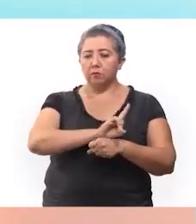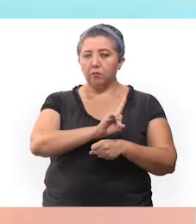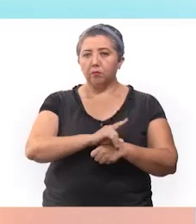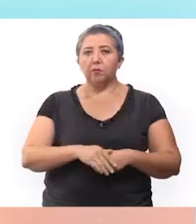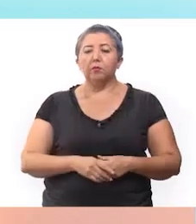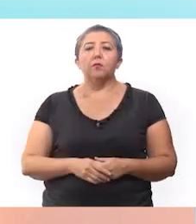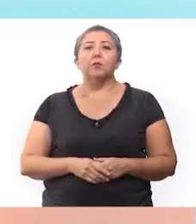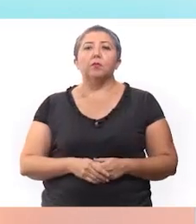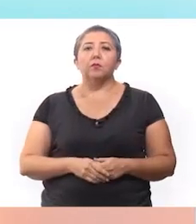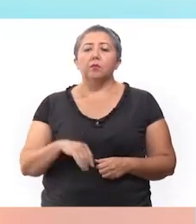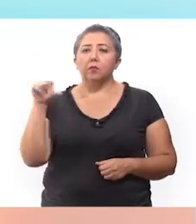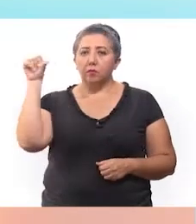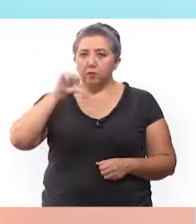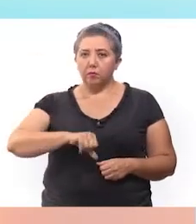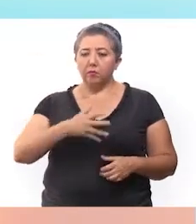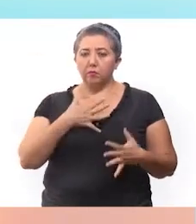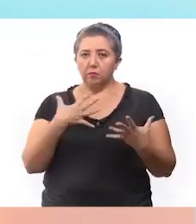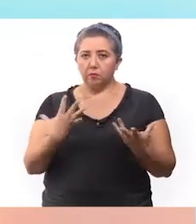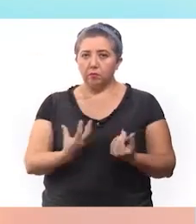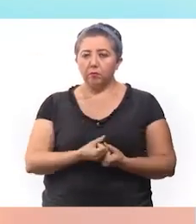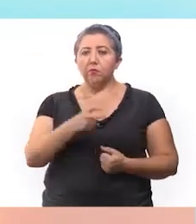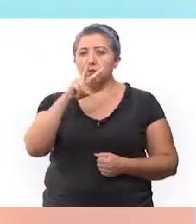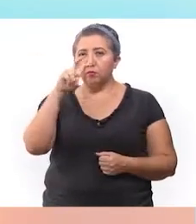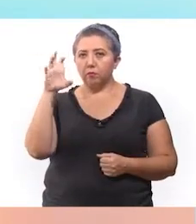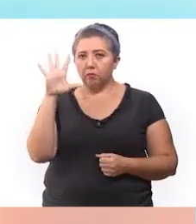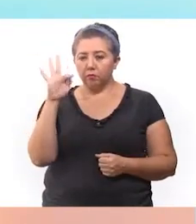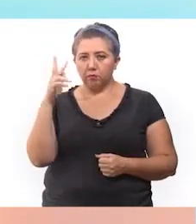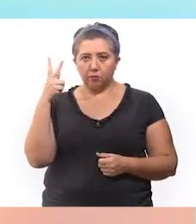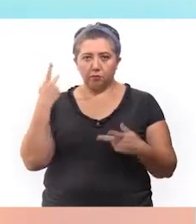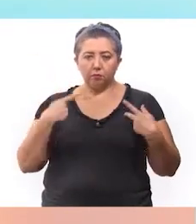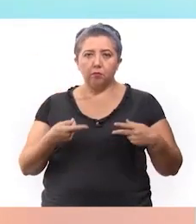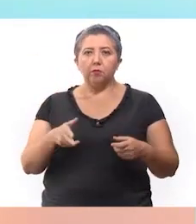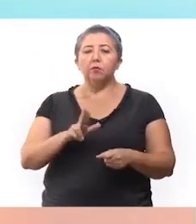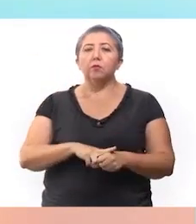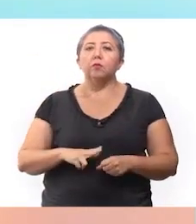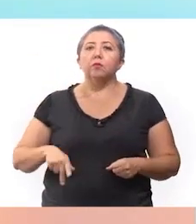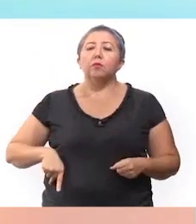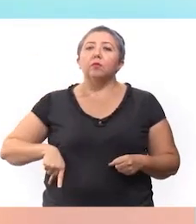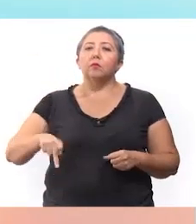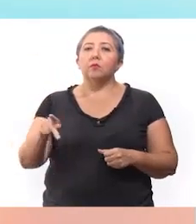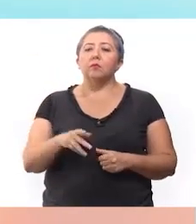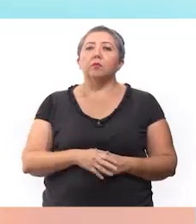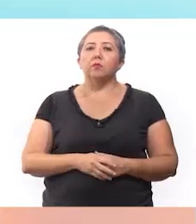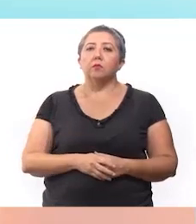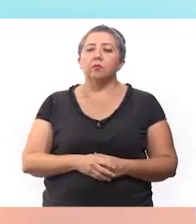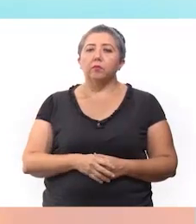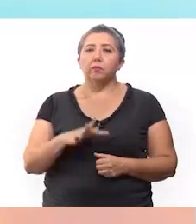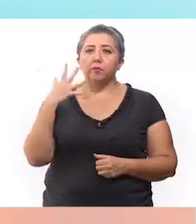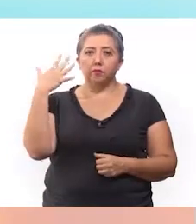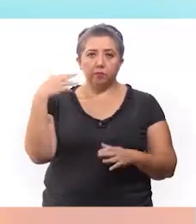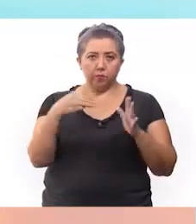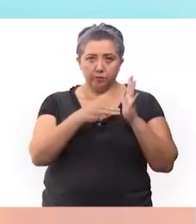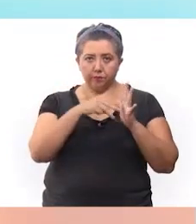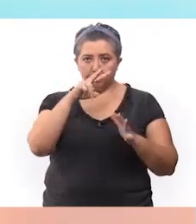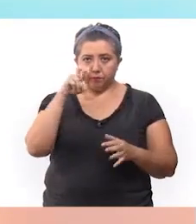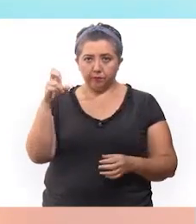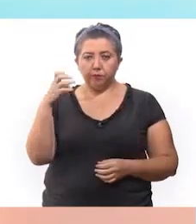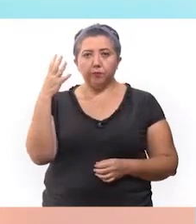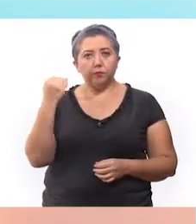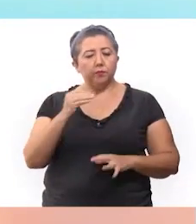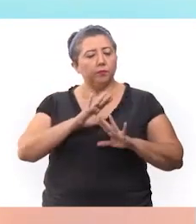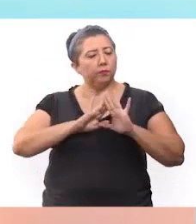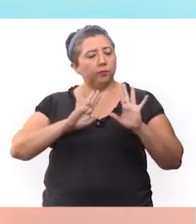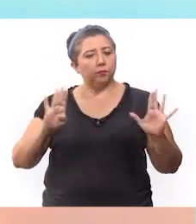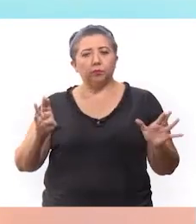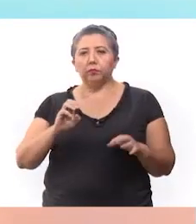ingresos diarios. El día de hoy tenemos 242 pacientes en hospitales públicos. 50.209 pacientes